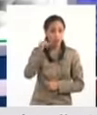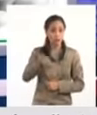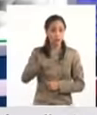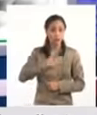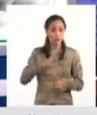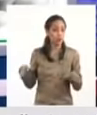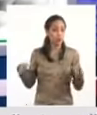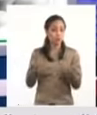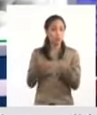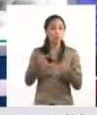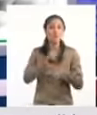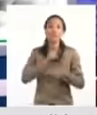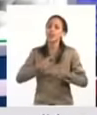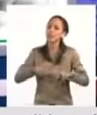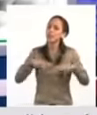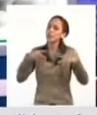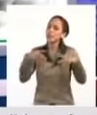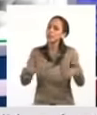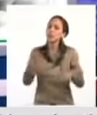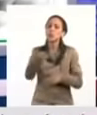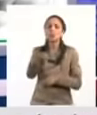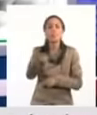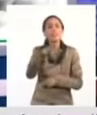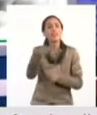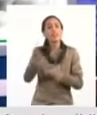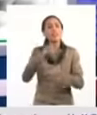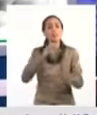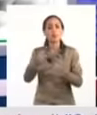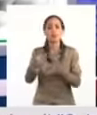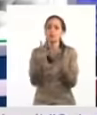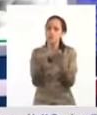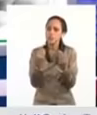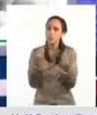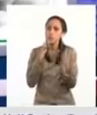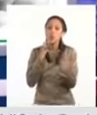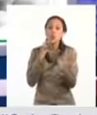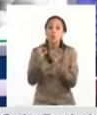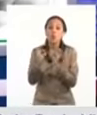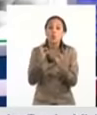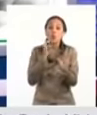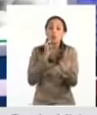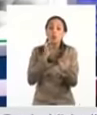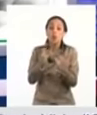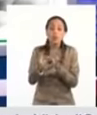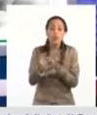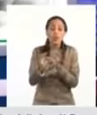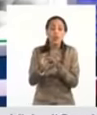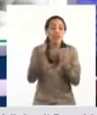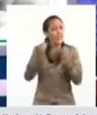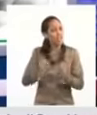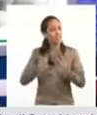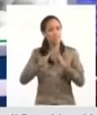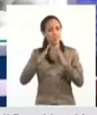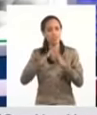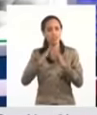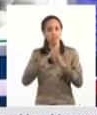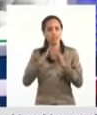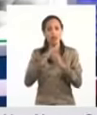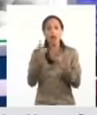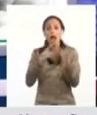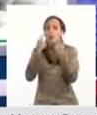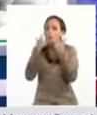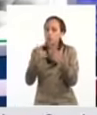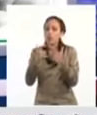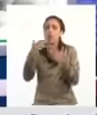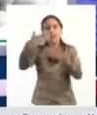quiere reiterarle el llamado a cuidarse mucho, a protegerse, a tratar de no salir de casa, solo a lo indispensable, cuando